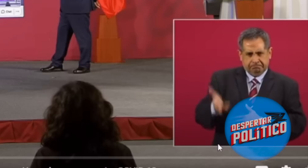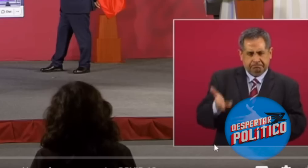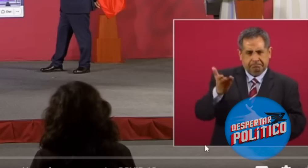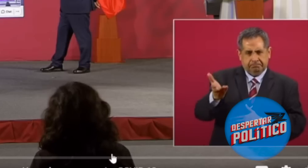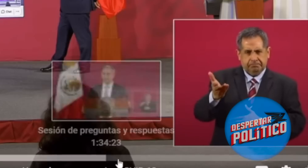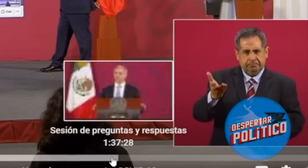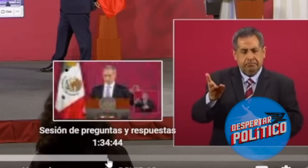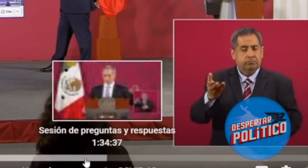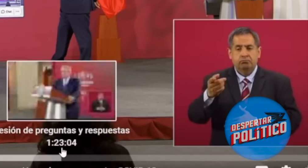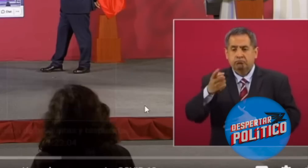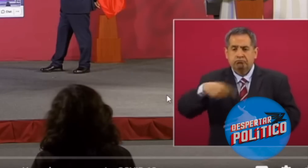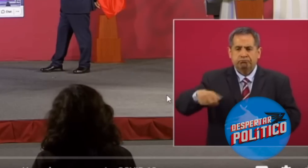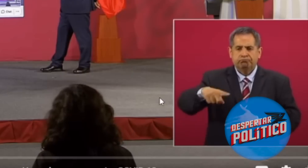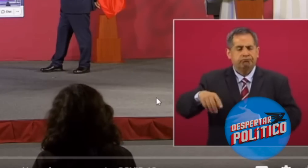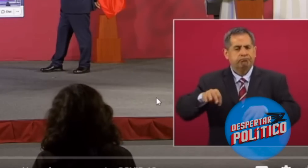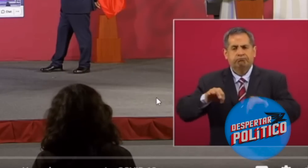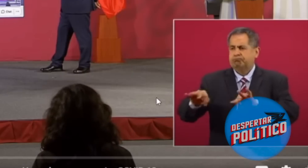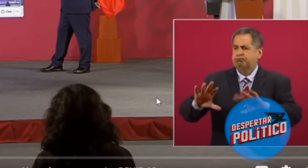a quienes están trabajando